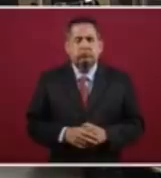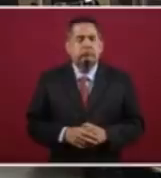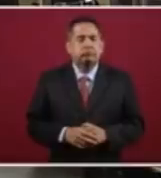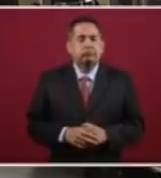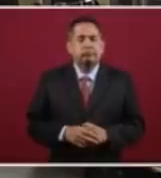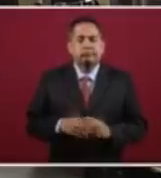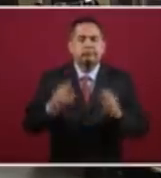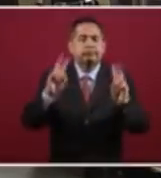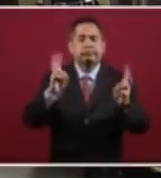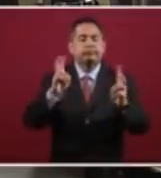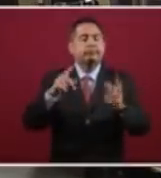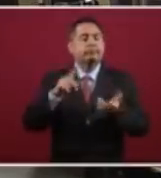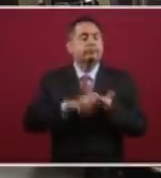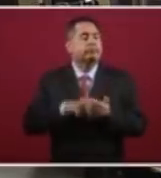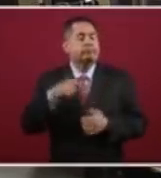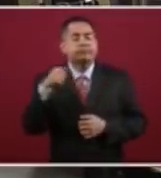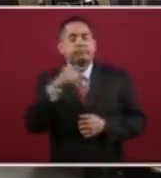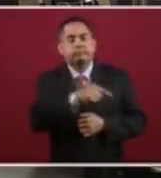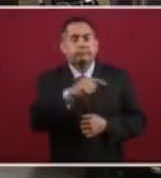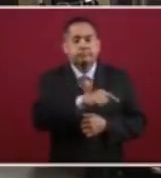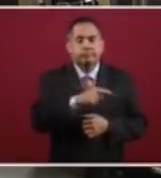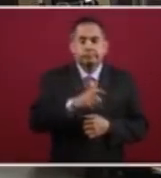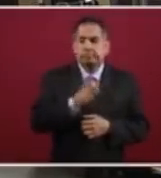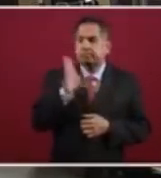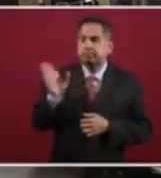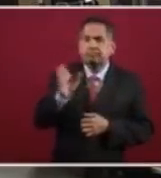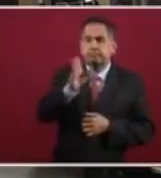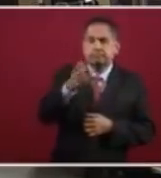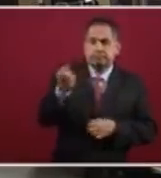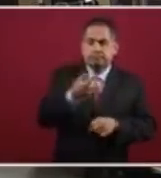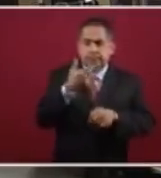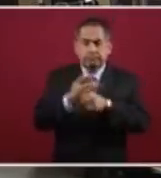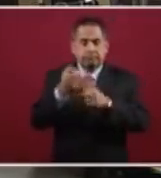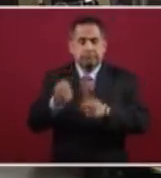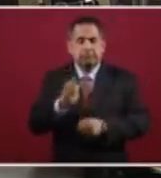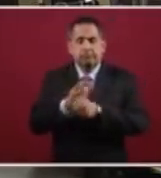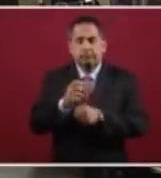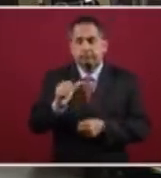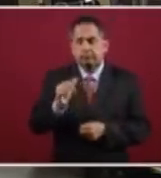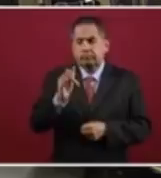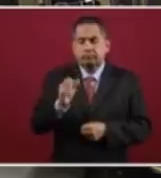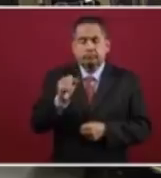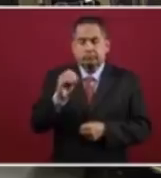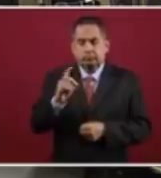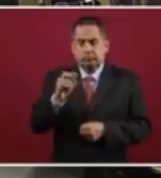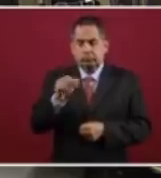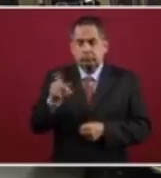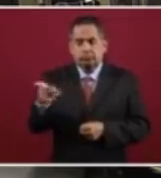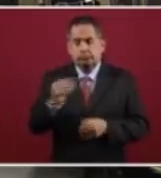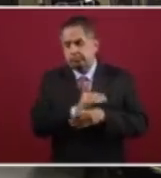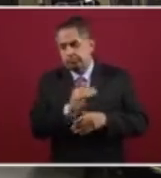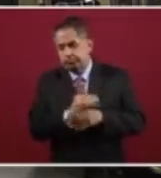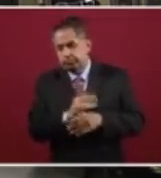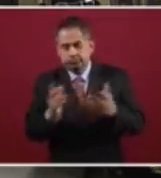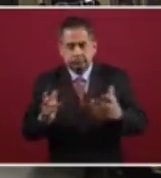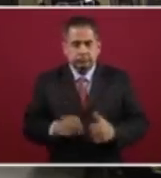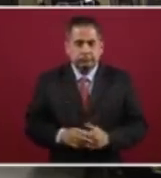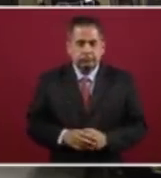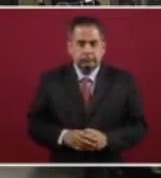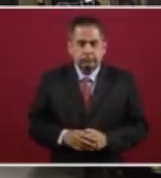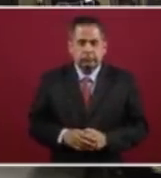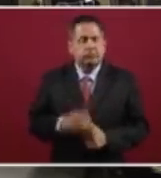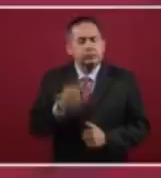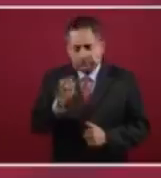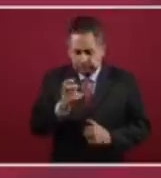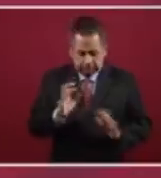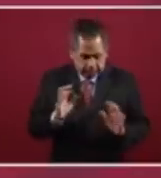El tema es que él ha tocado puertas con el secretario de Seguridad, Alfonso Durazo, y ha hecho caso omiso el secretario Durazo. Por